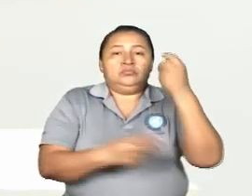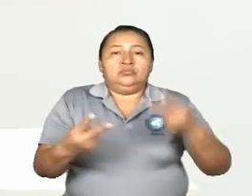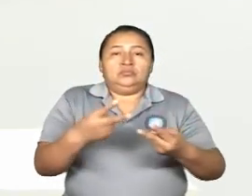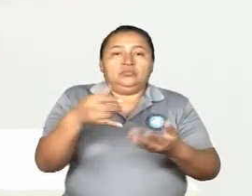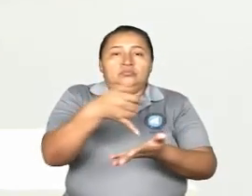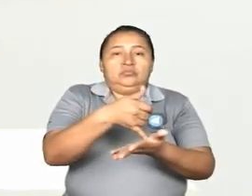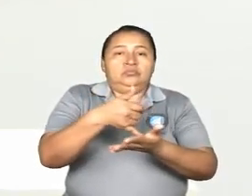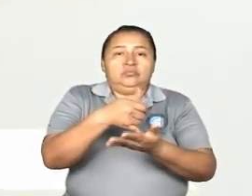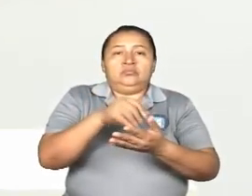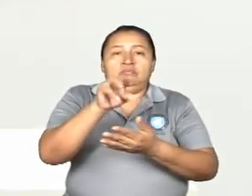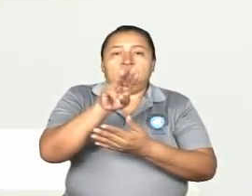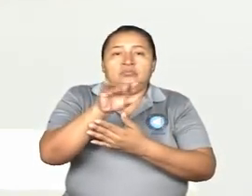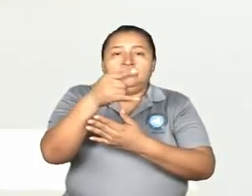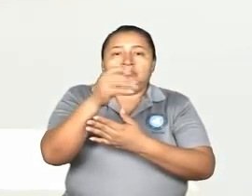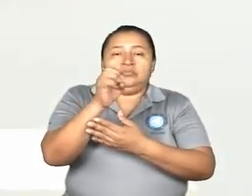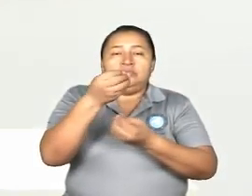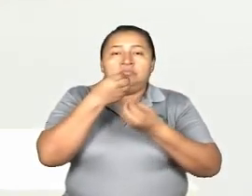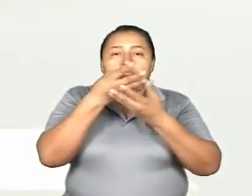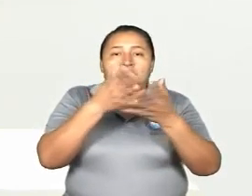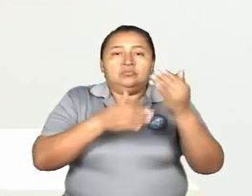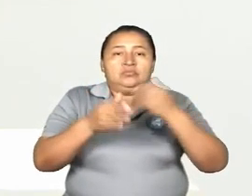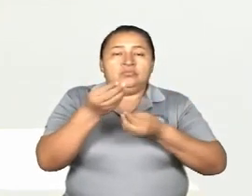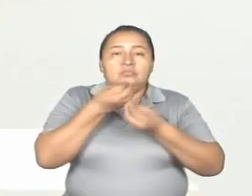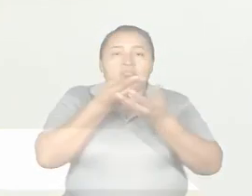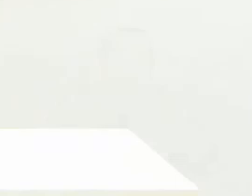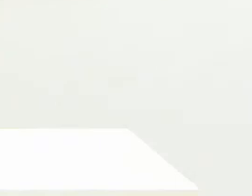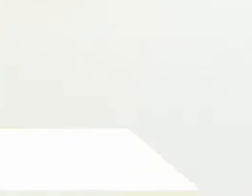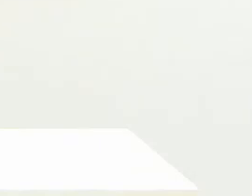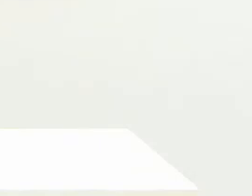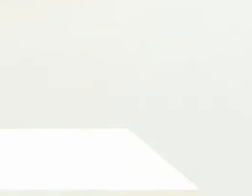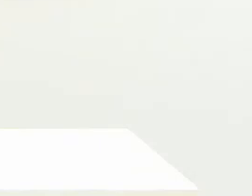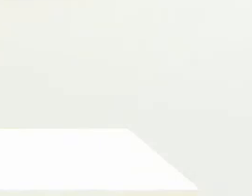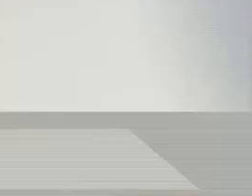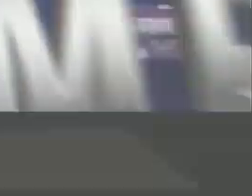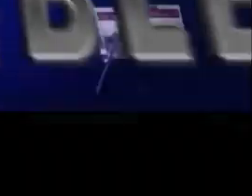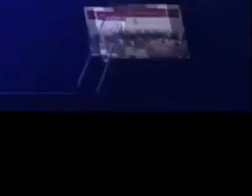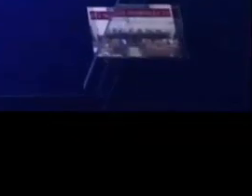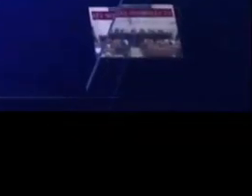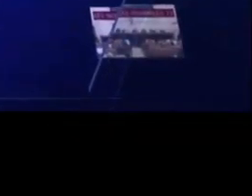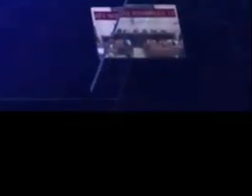vulnerables. Miguel Carranza nos amplía esta importante información. Veamos.